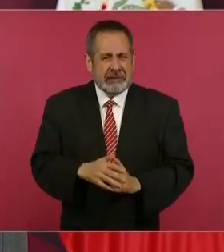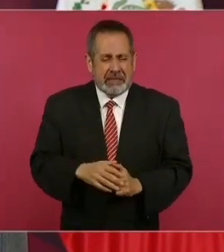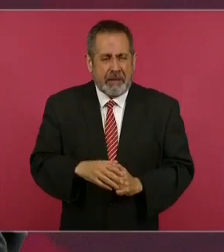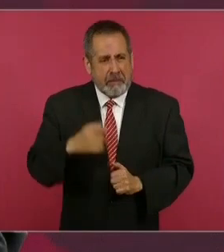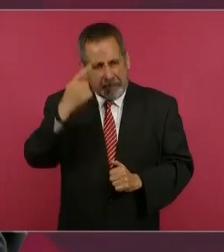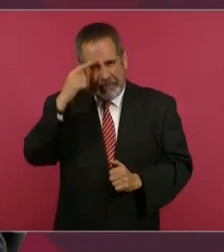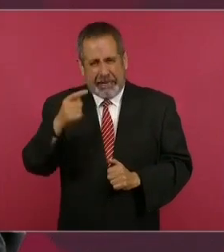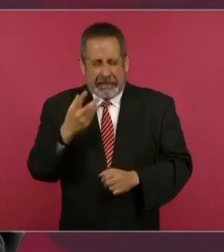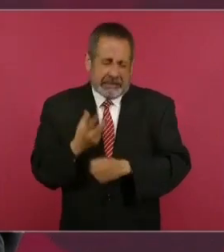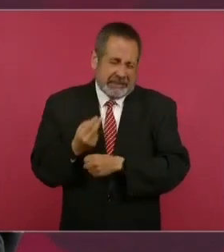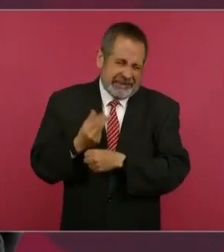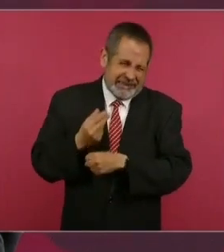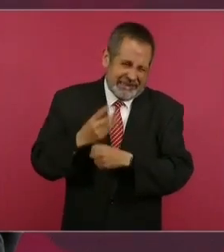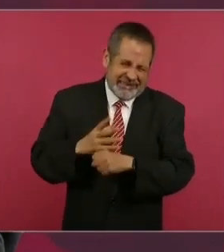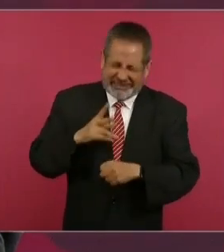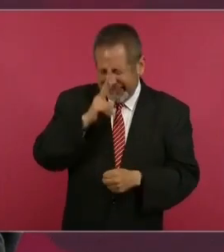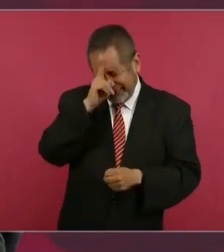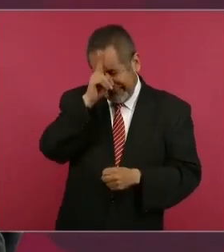funcionando,